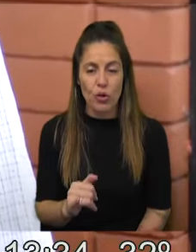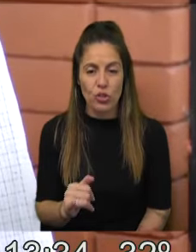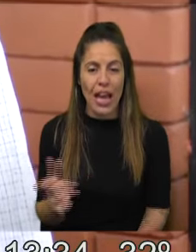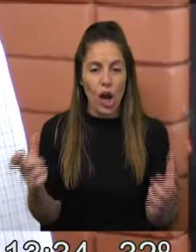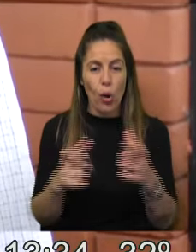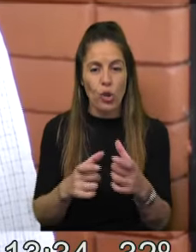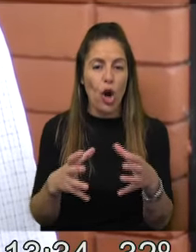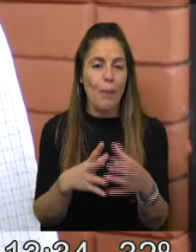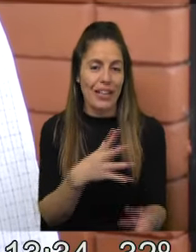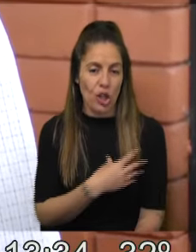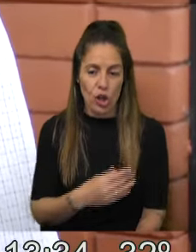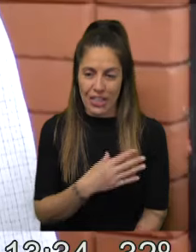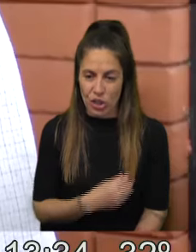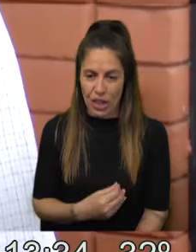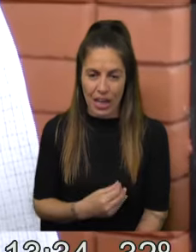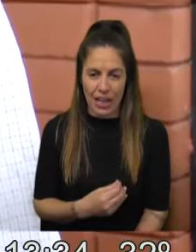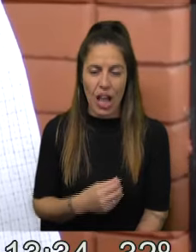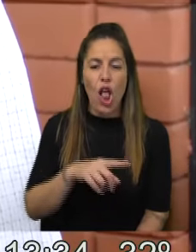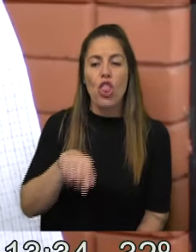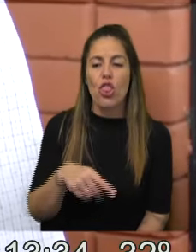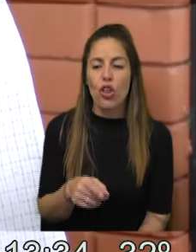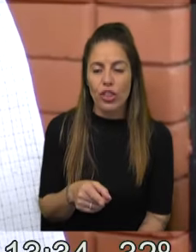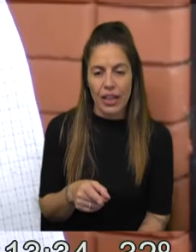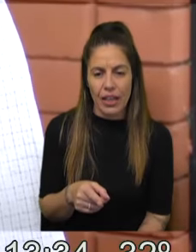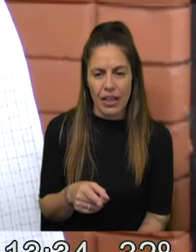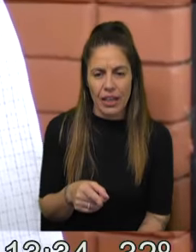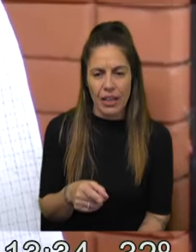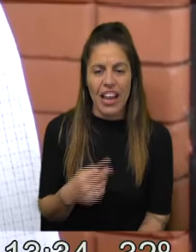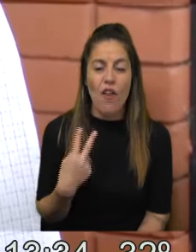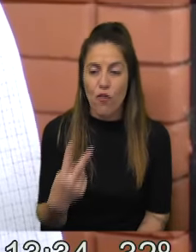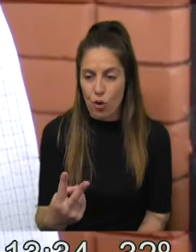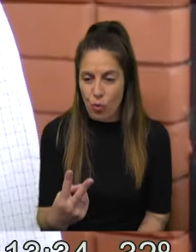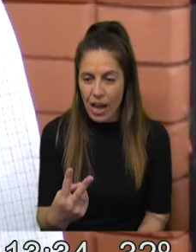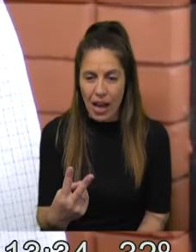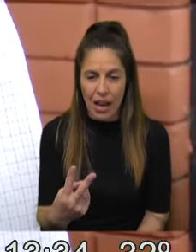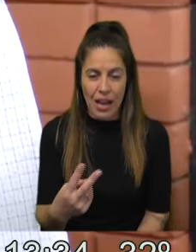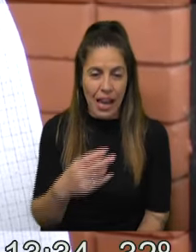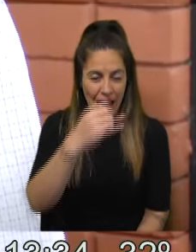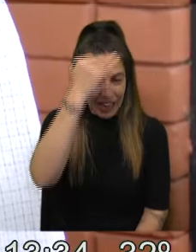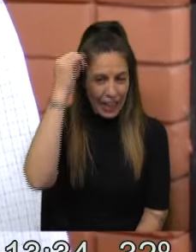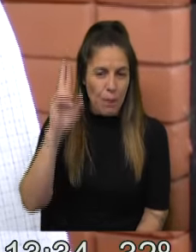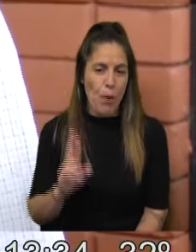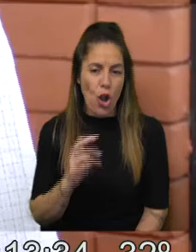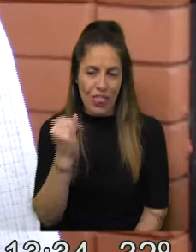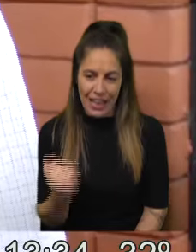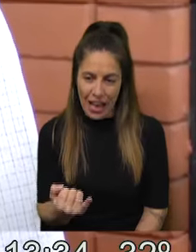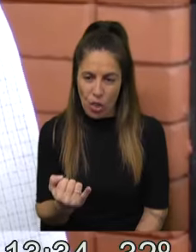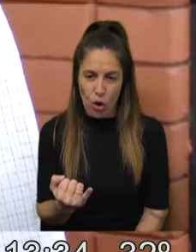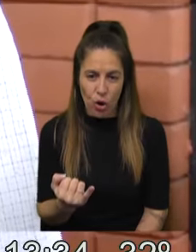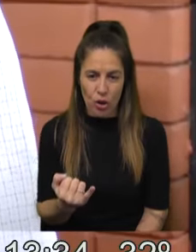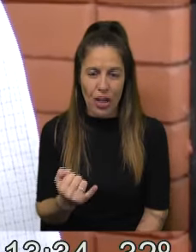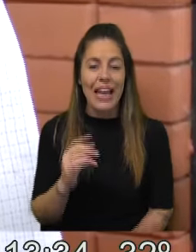el Partido Nacional, donde fue la fórmula, Ripoll, Delgado